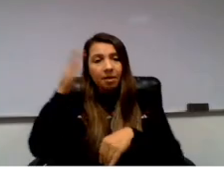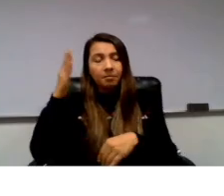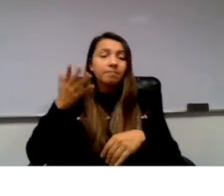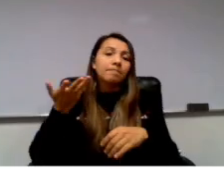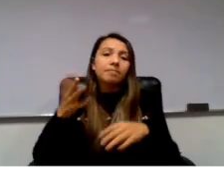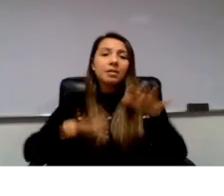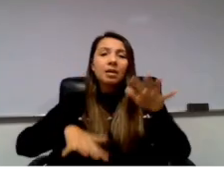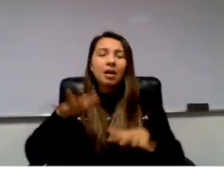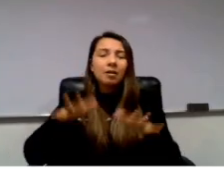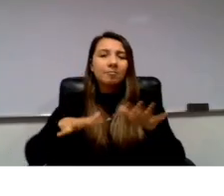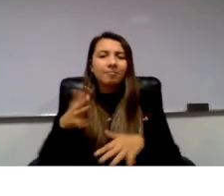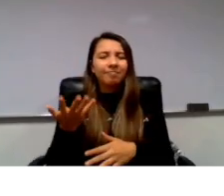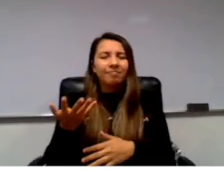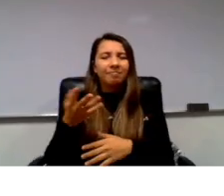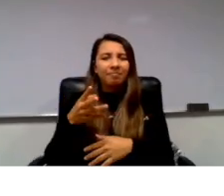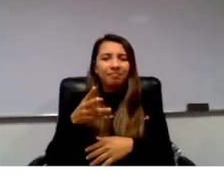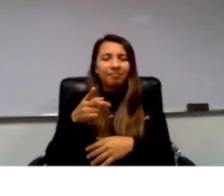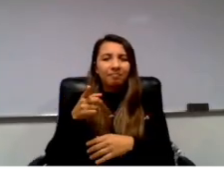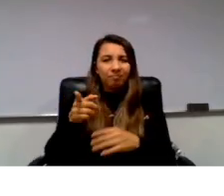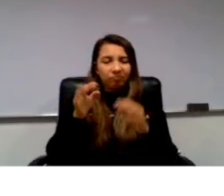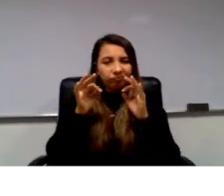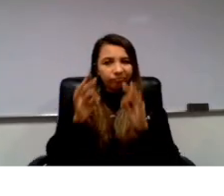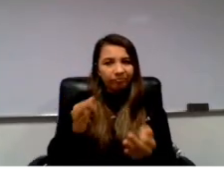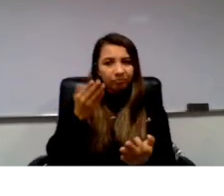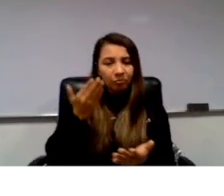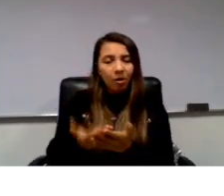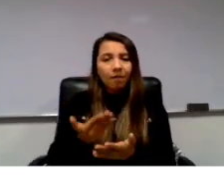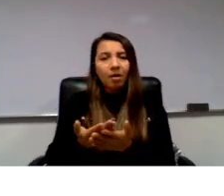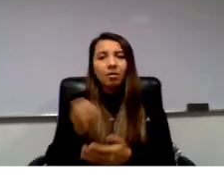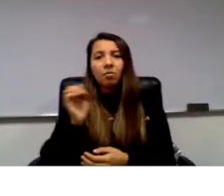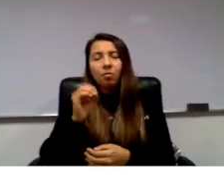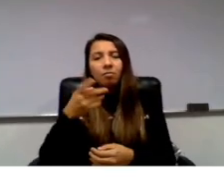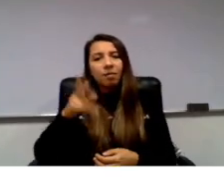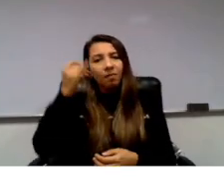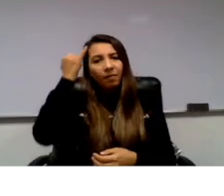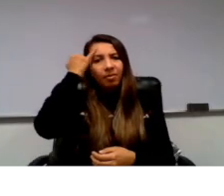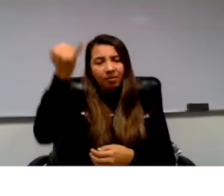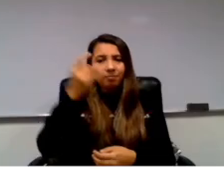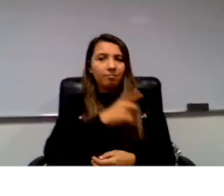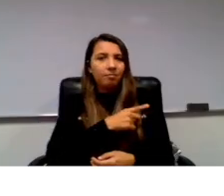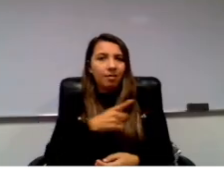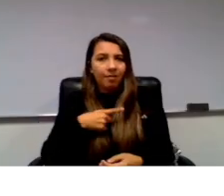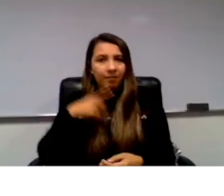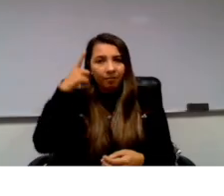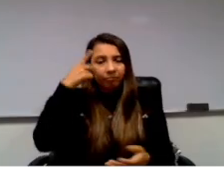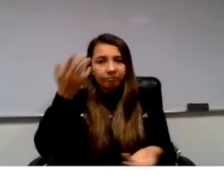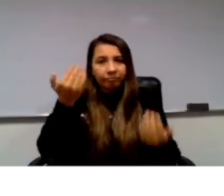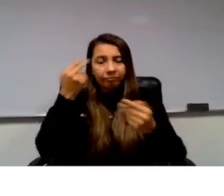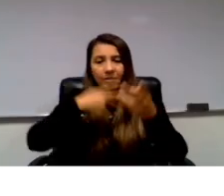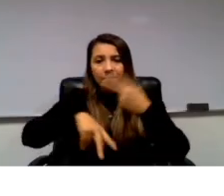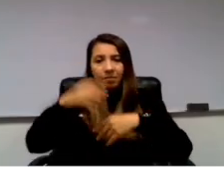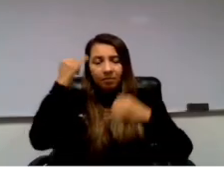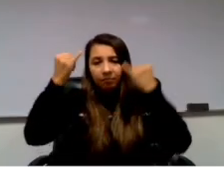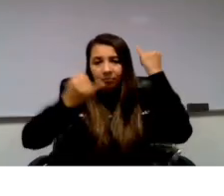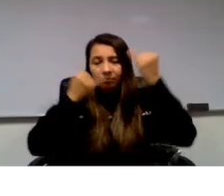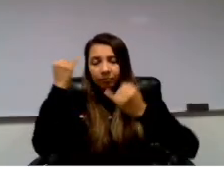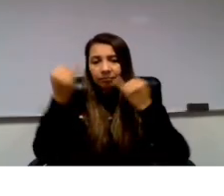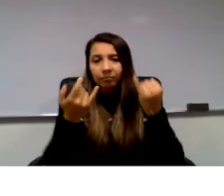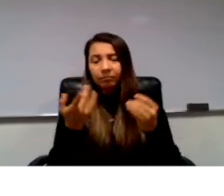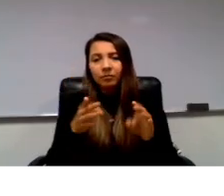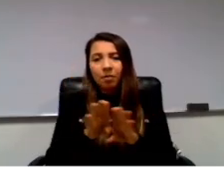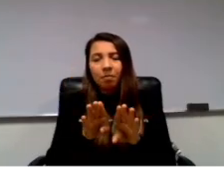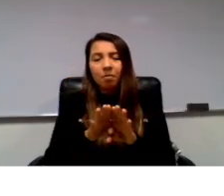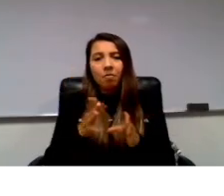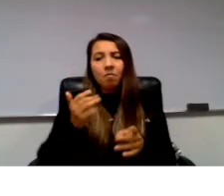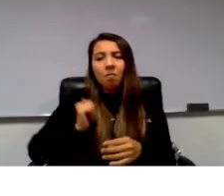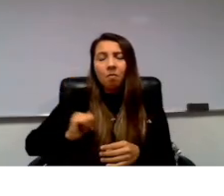de repente no tener todo un sustento, pero que deben de salir y generar una avenida que no se